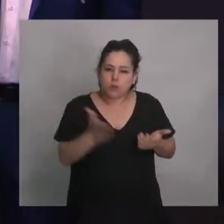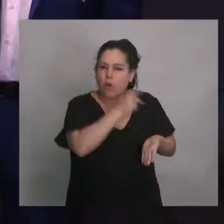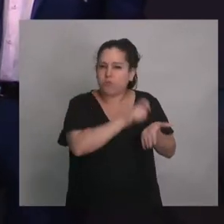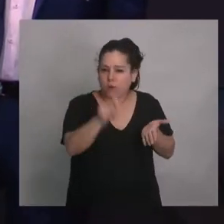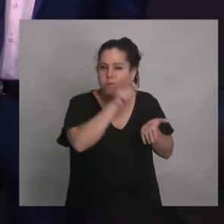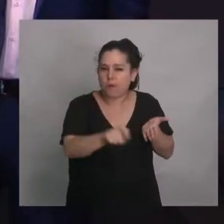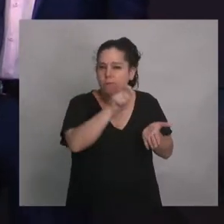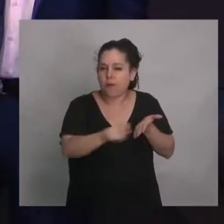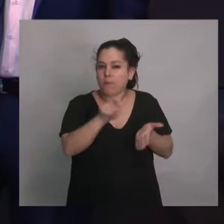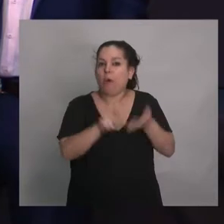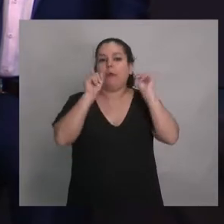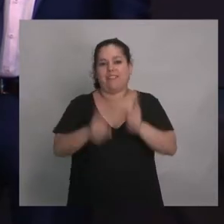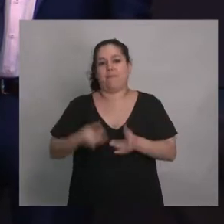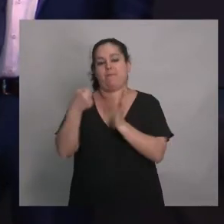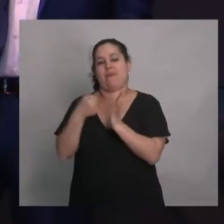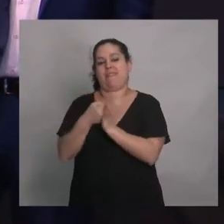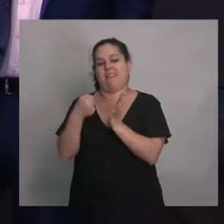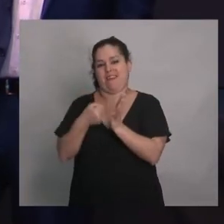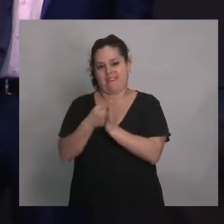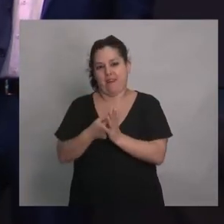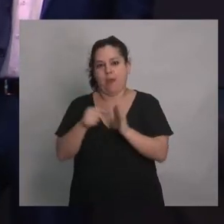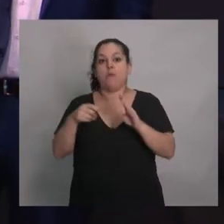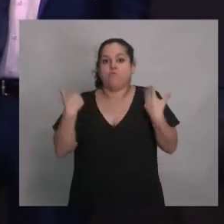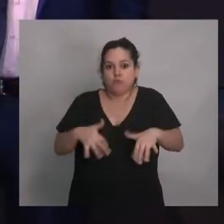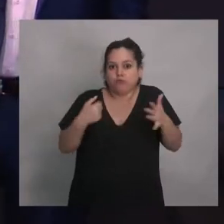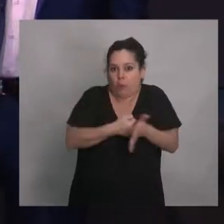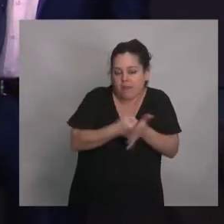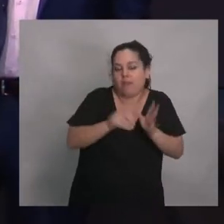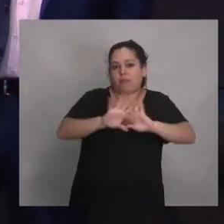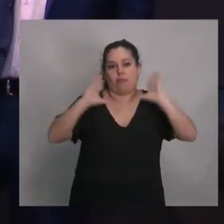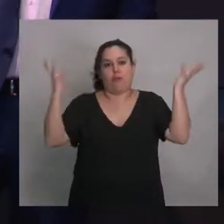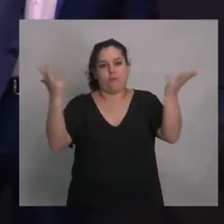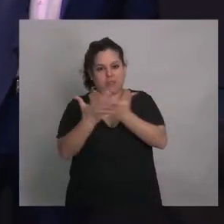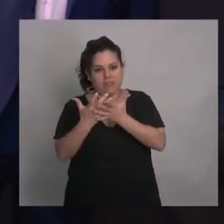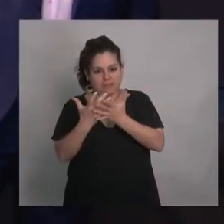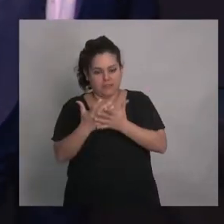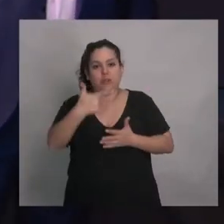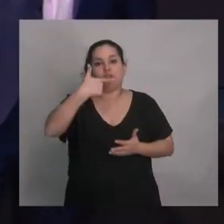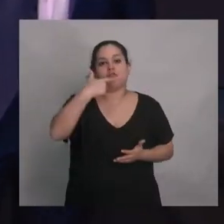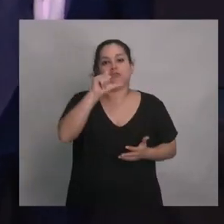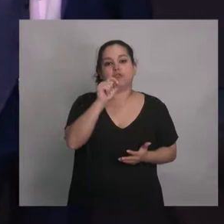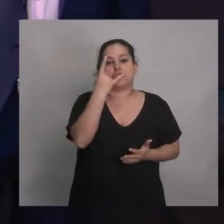y militar mucho y en todo el mundo boaventura de sousa santos